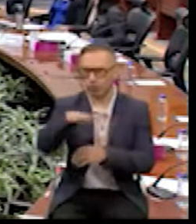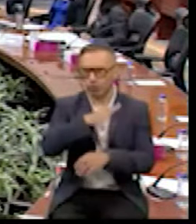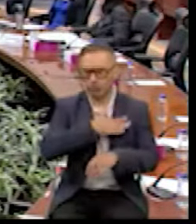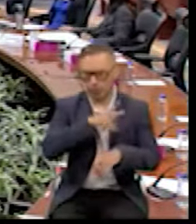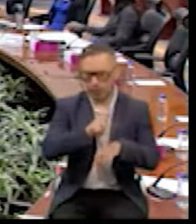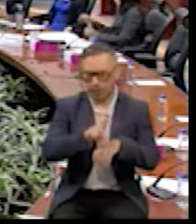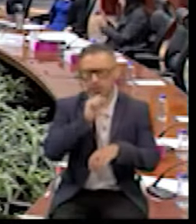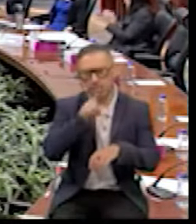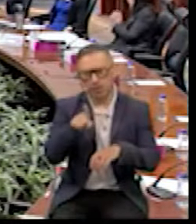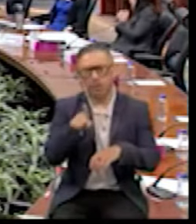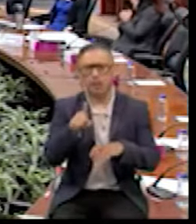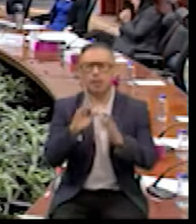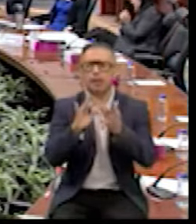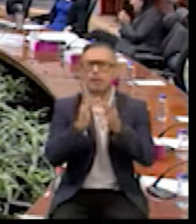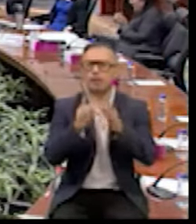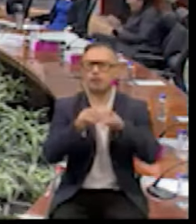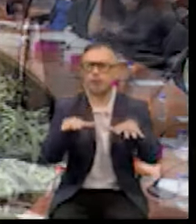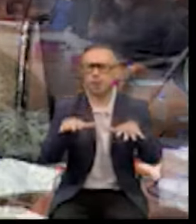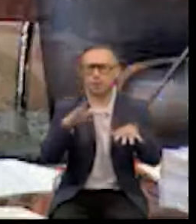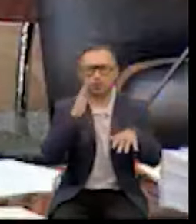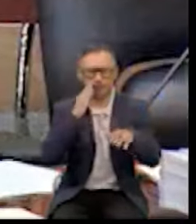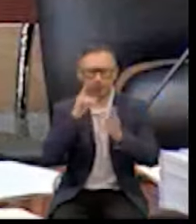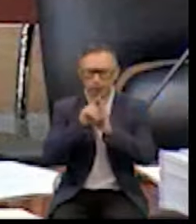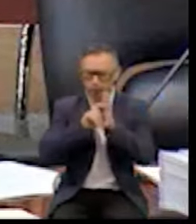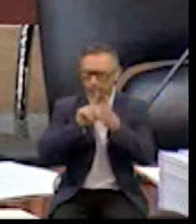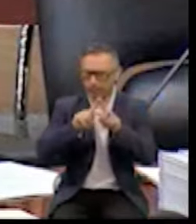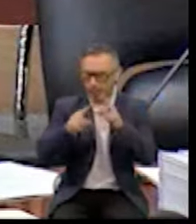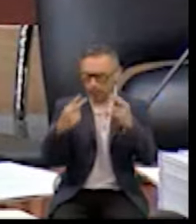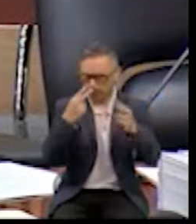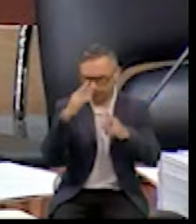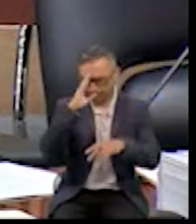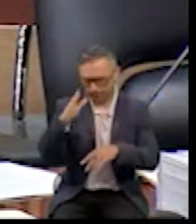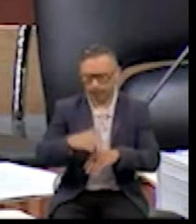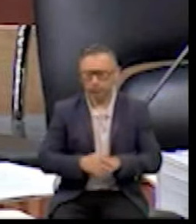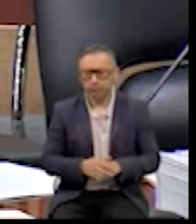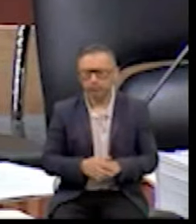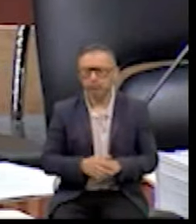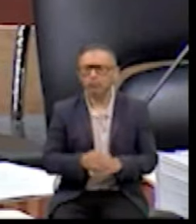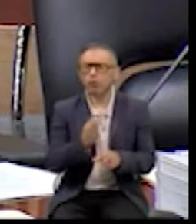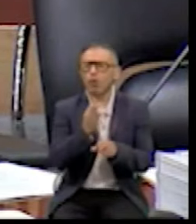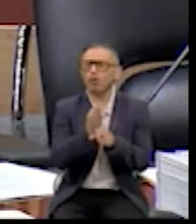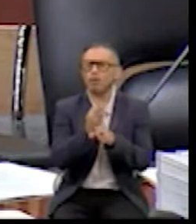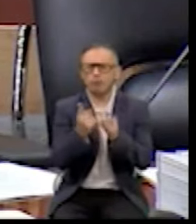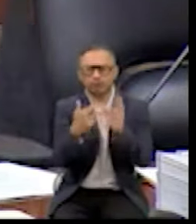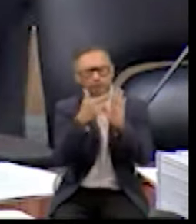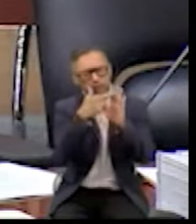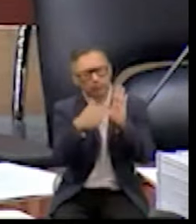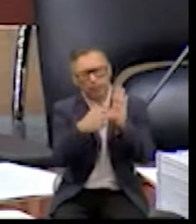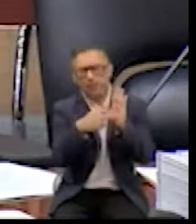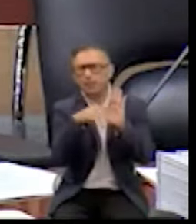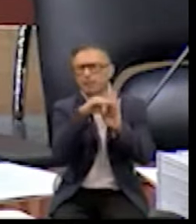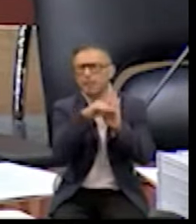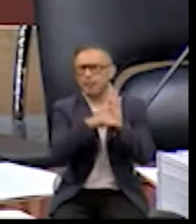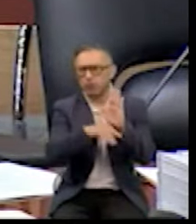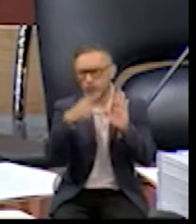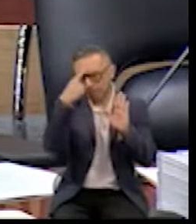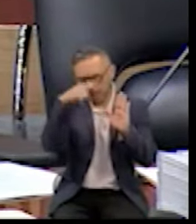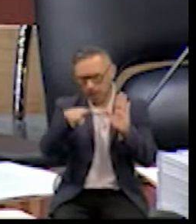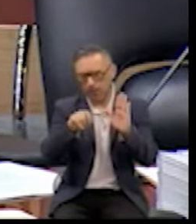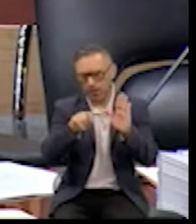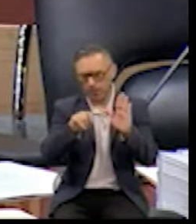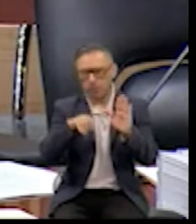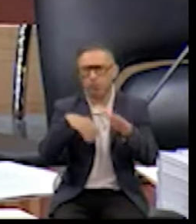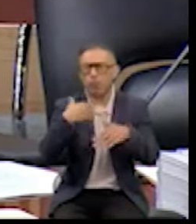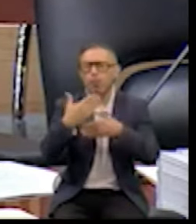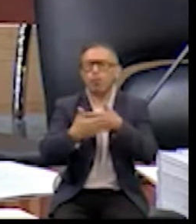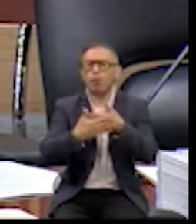Universidad de Guadalajara, y Futuro, que es un partido encabezado por Pedro Kumamoto, ambos partidos anunciaron que se van a coaligar con Morena